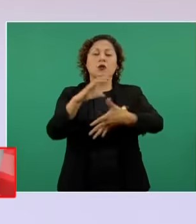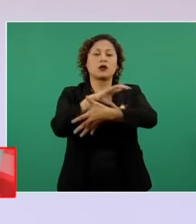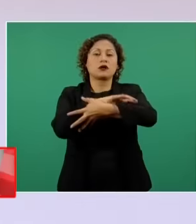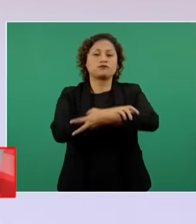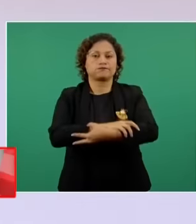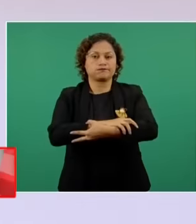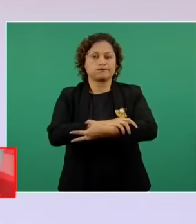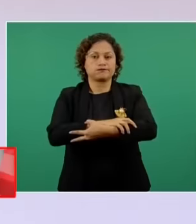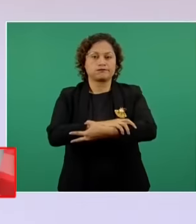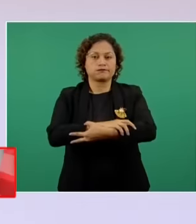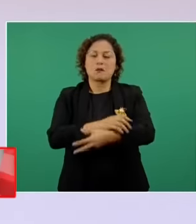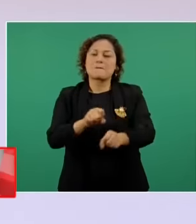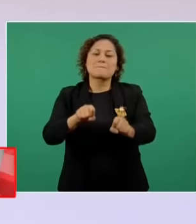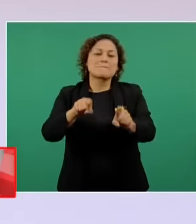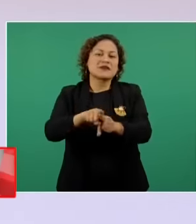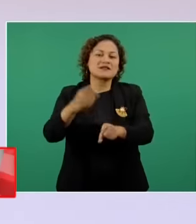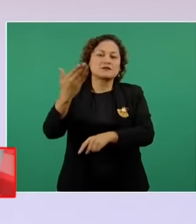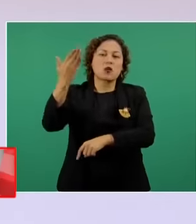José Martí,